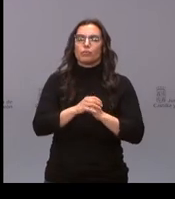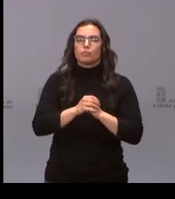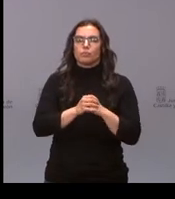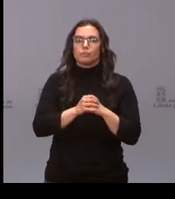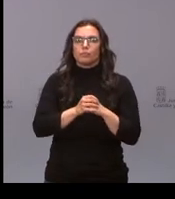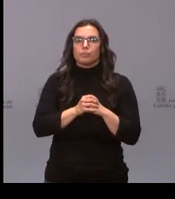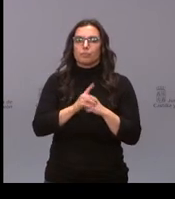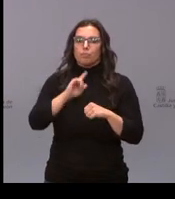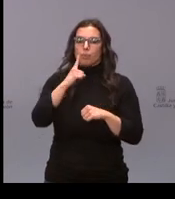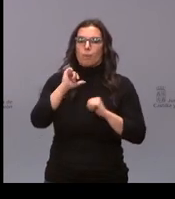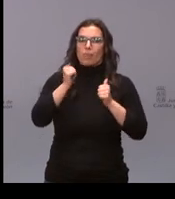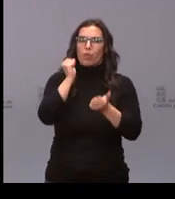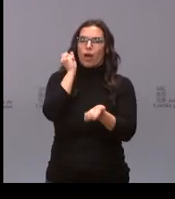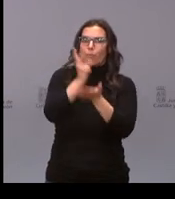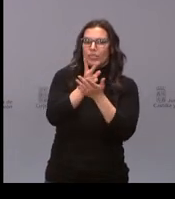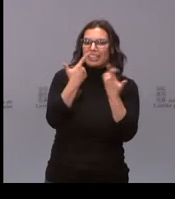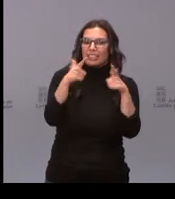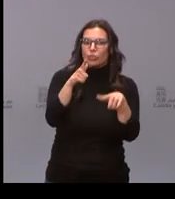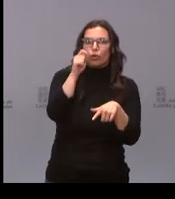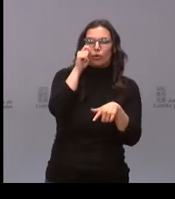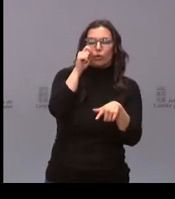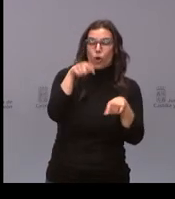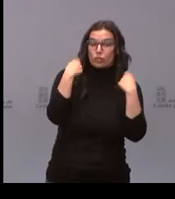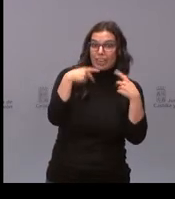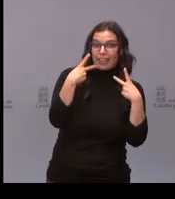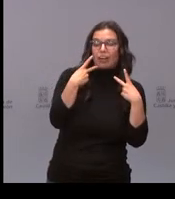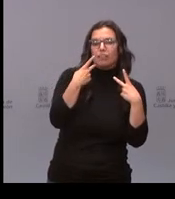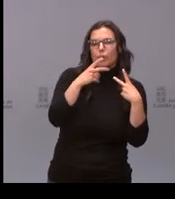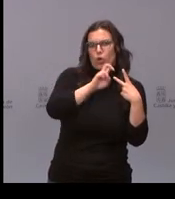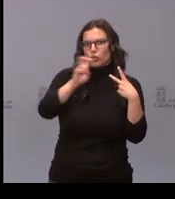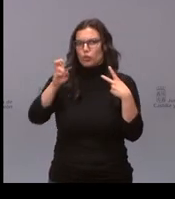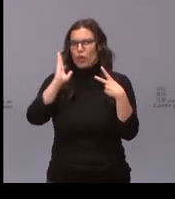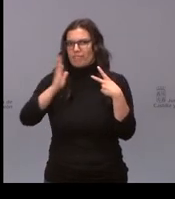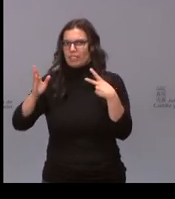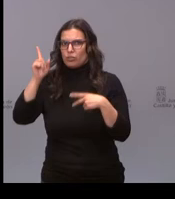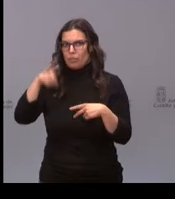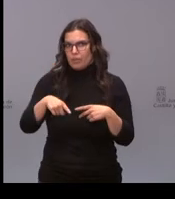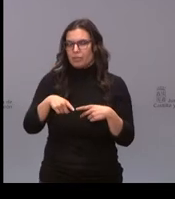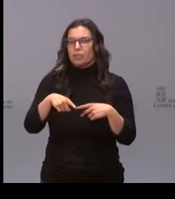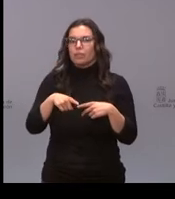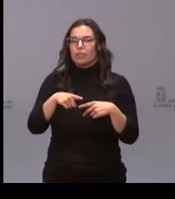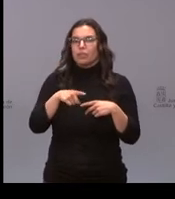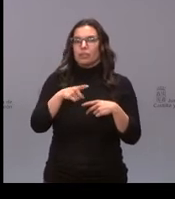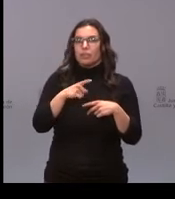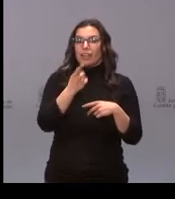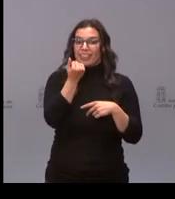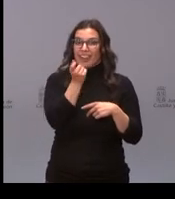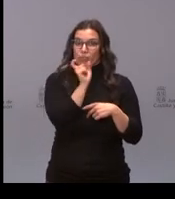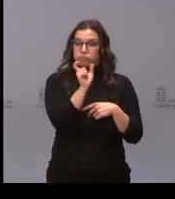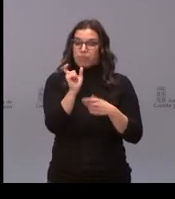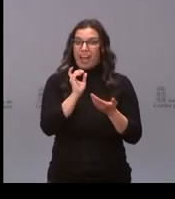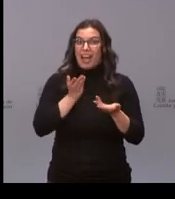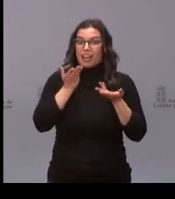no solo por el sector de la hostelería, sino por los más afectados. Se están incrementando las cantidades